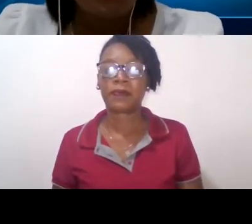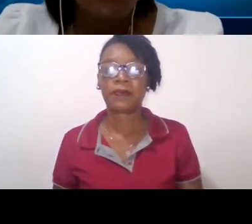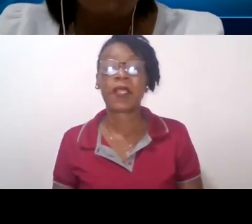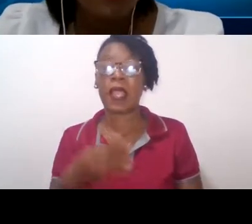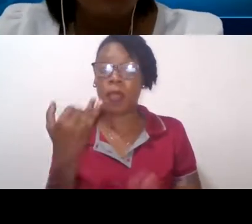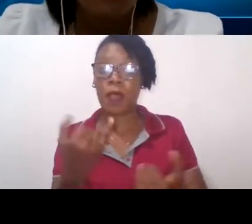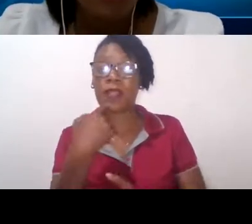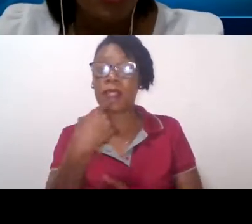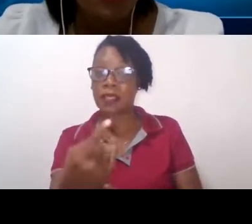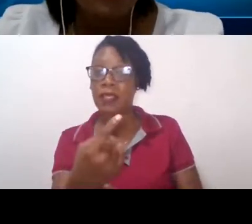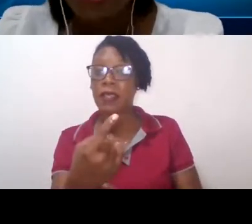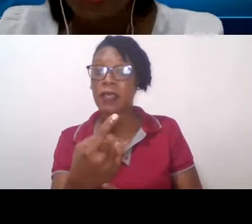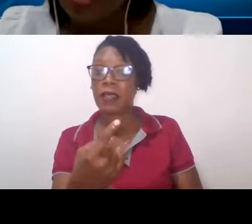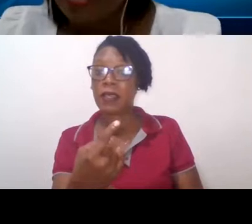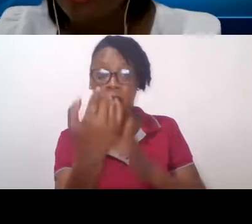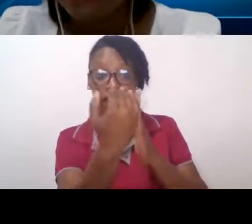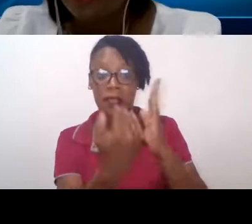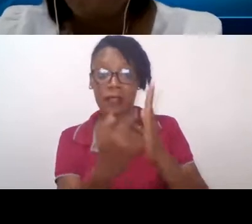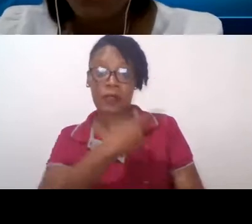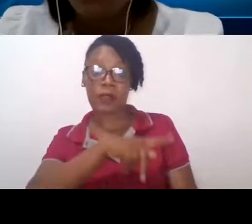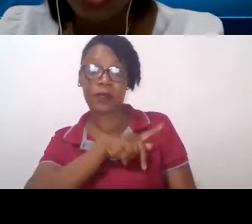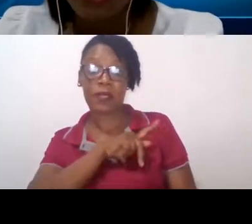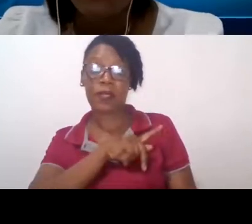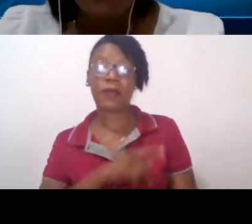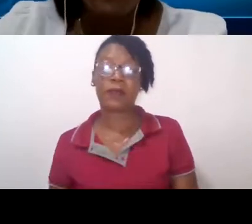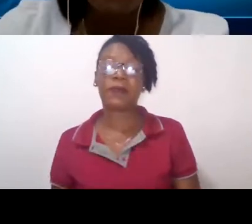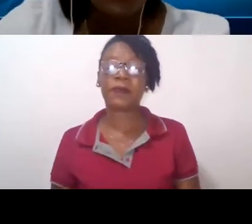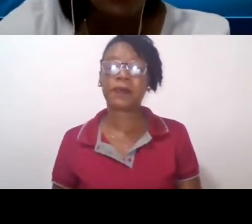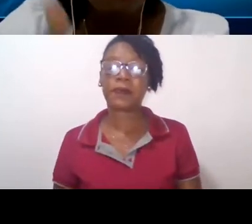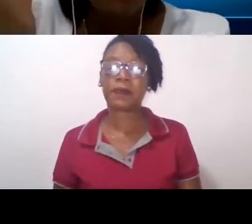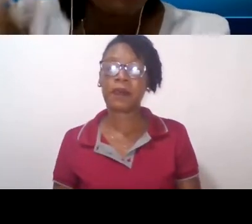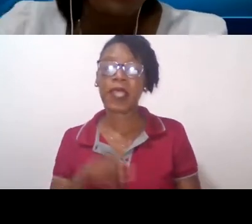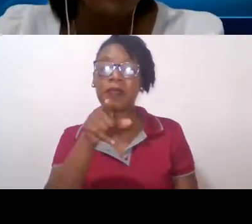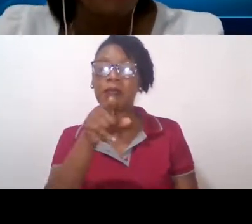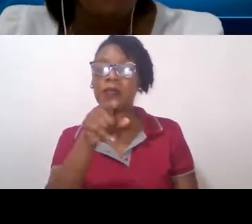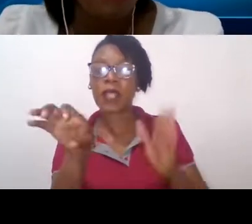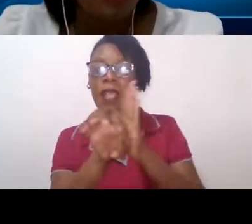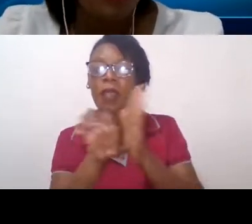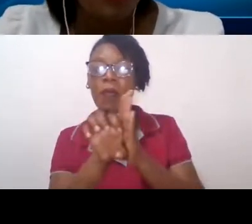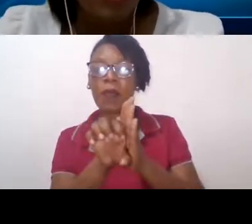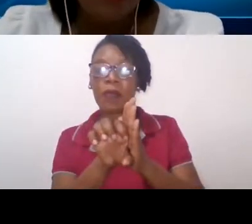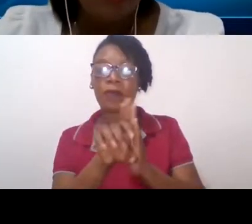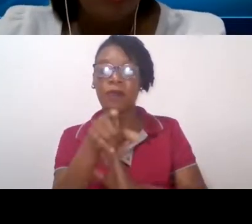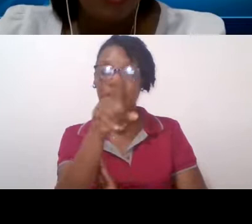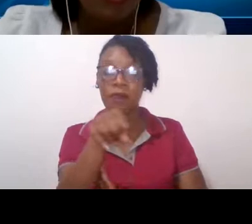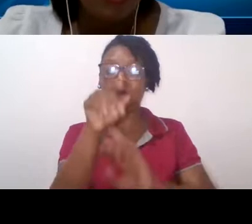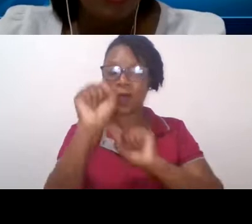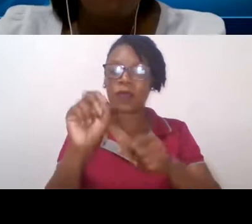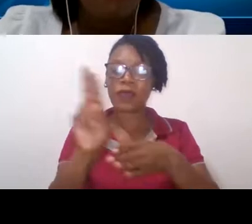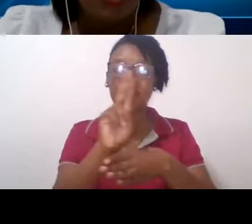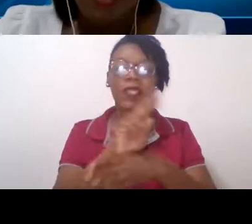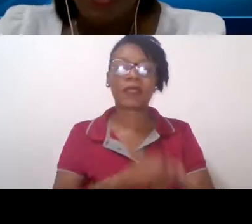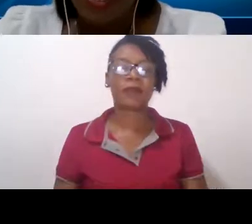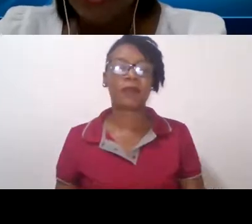les decía a ustedes con respecto a las agendas personales, Ese es un ejemplo de las agendas que podemos utilizar.